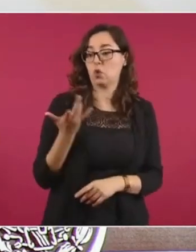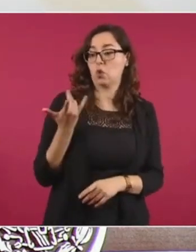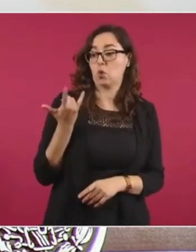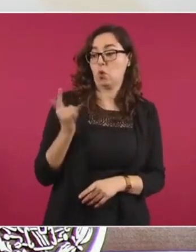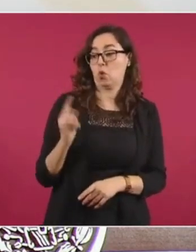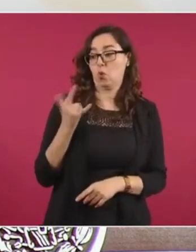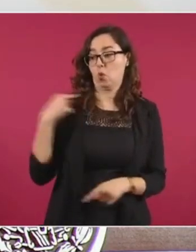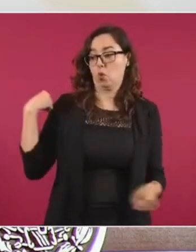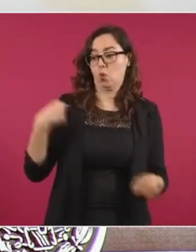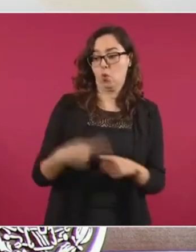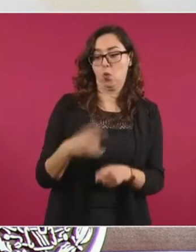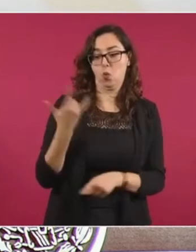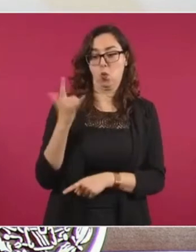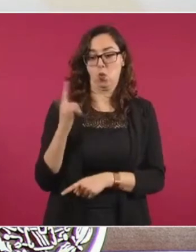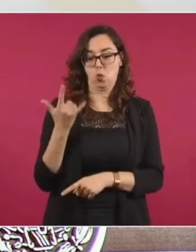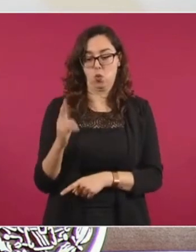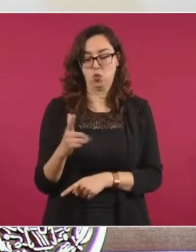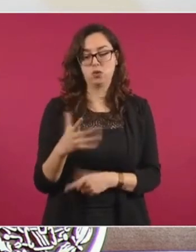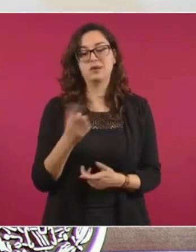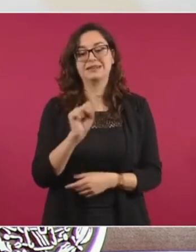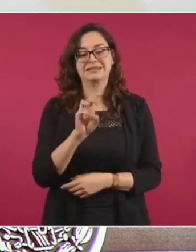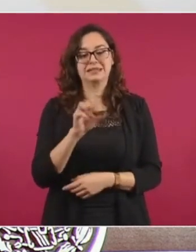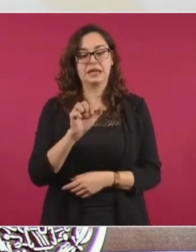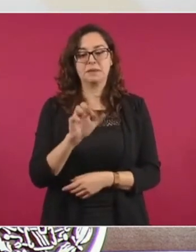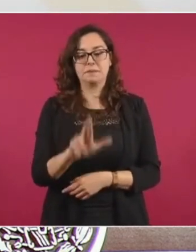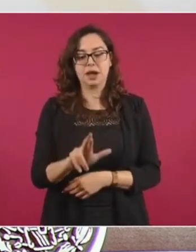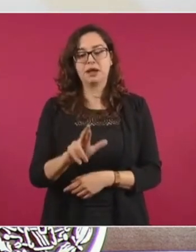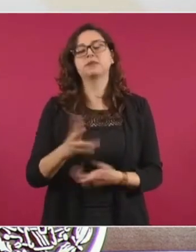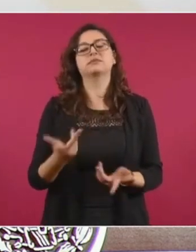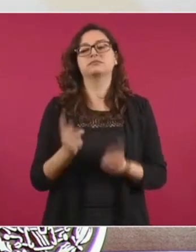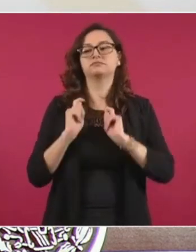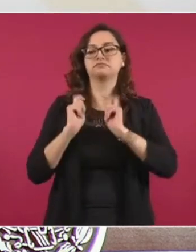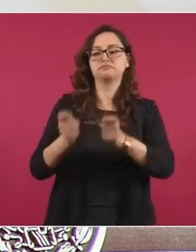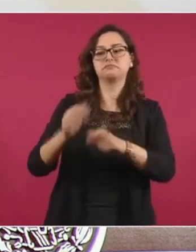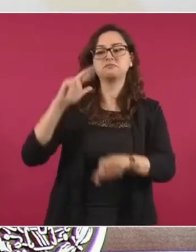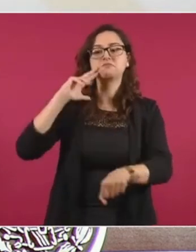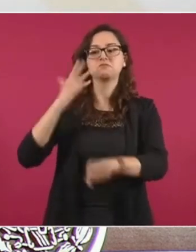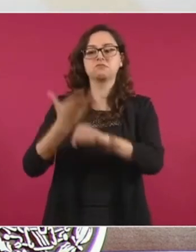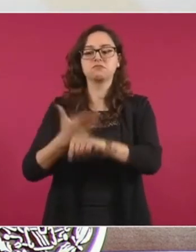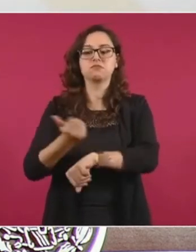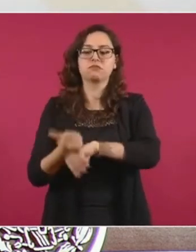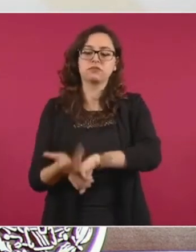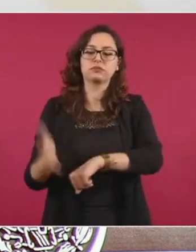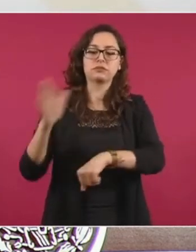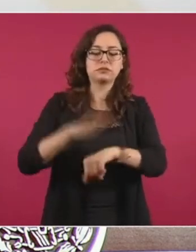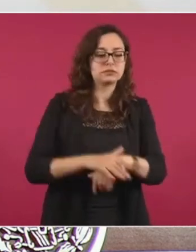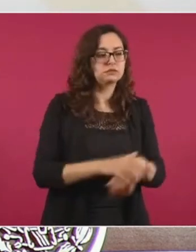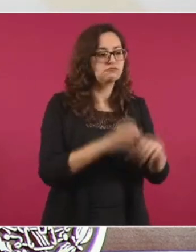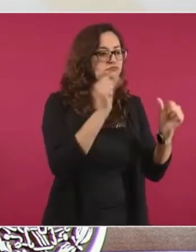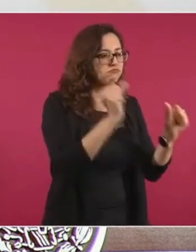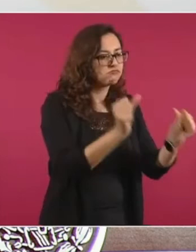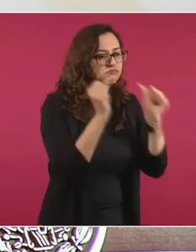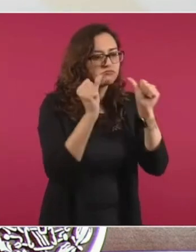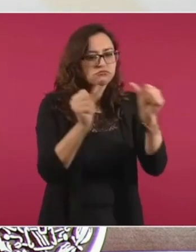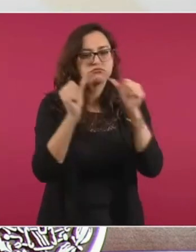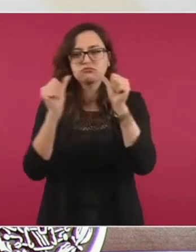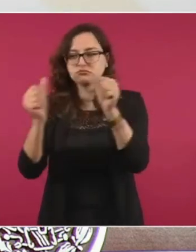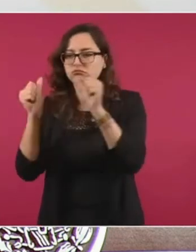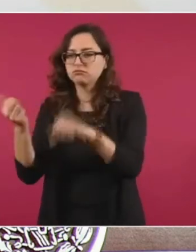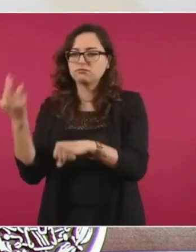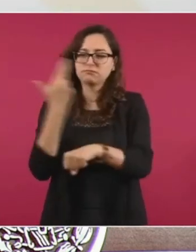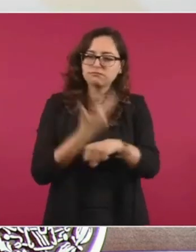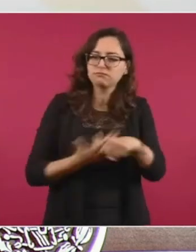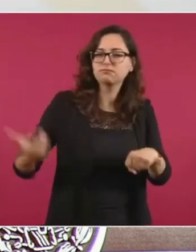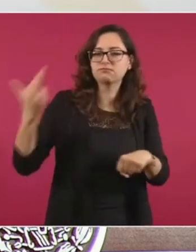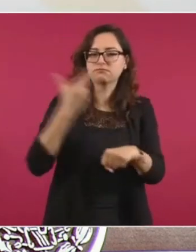Marina retirado y en activo se hizo cargo de la administración del aeropuerto a